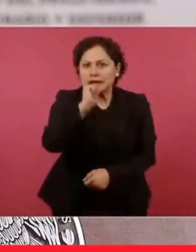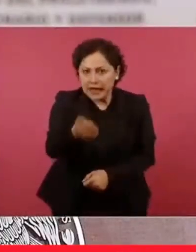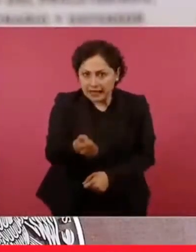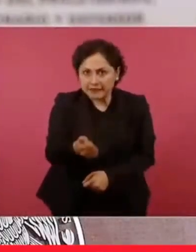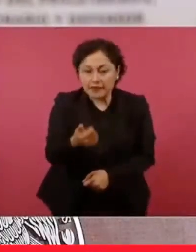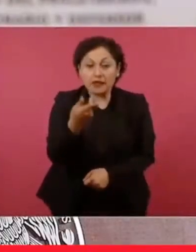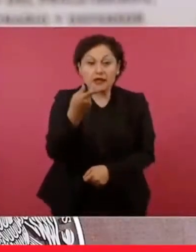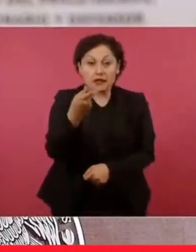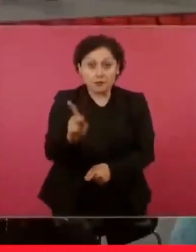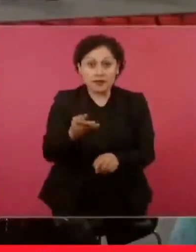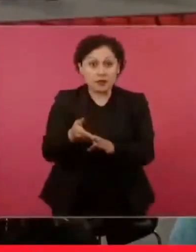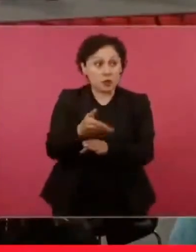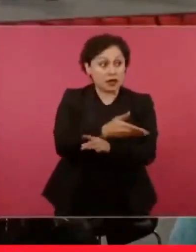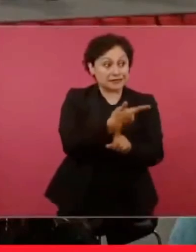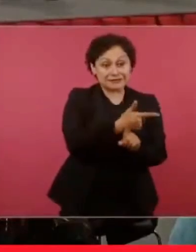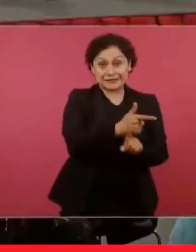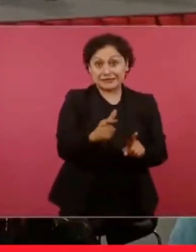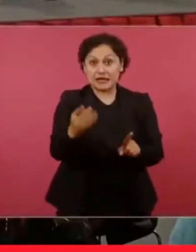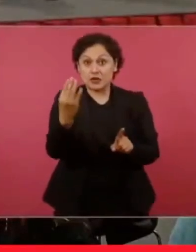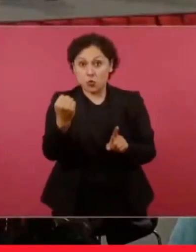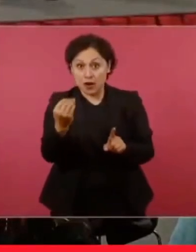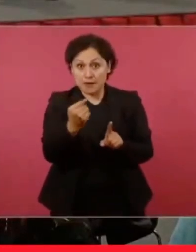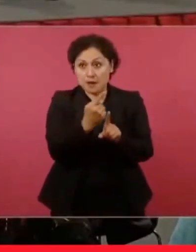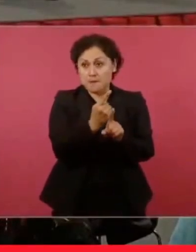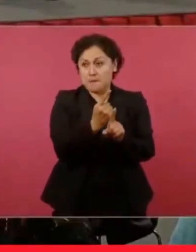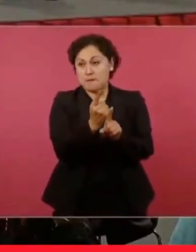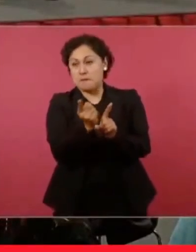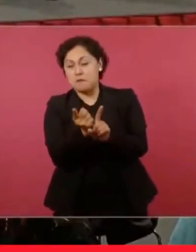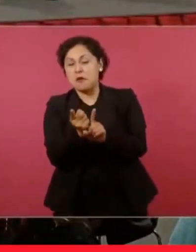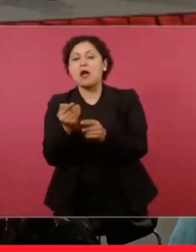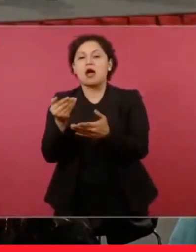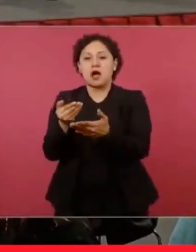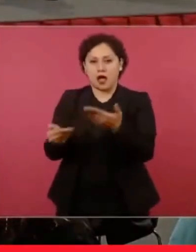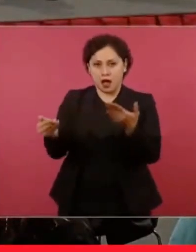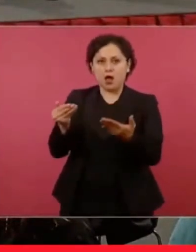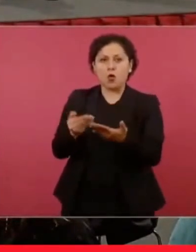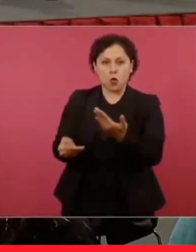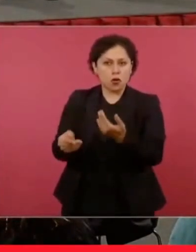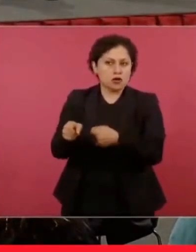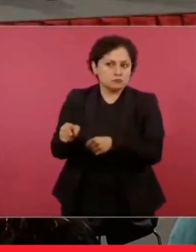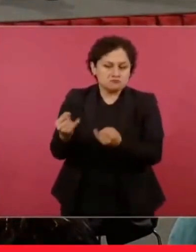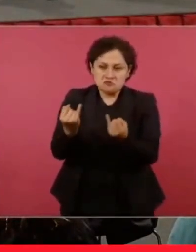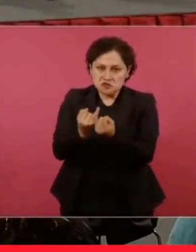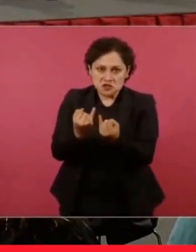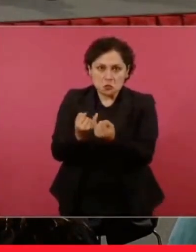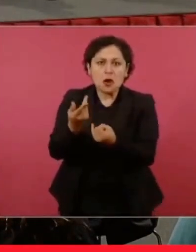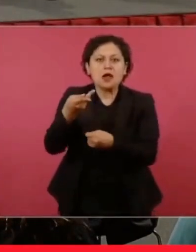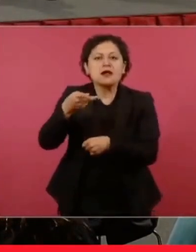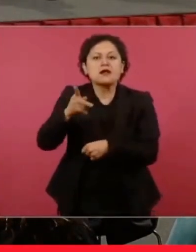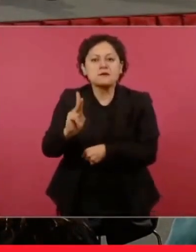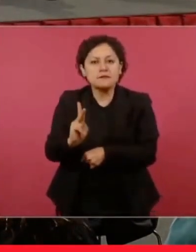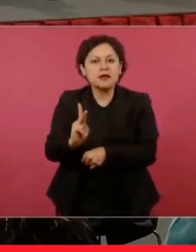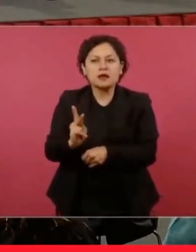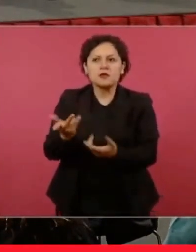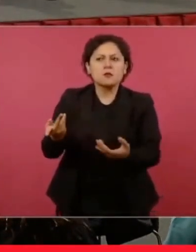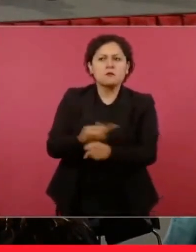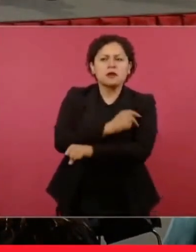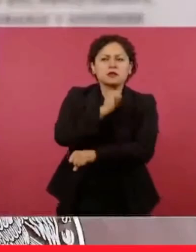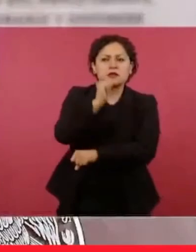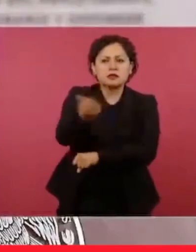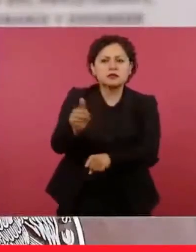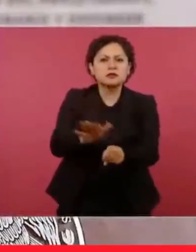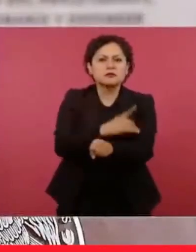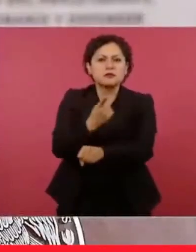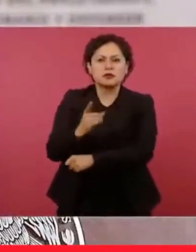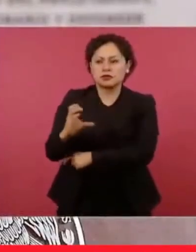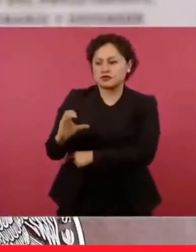existieron entre los días 7 y 9 de mayo. Es decir, gracias a las acciones que implementó en conjunto la Comisión Federal de